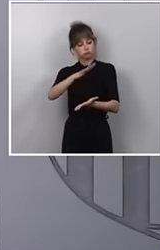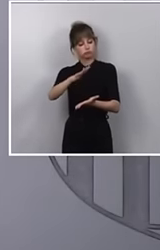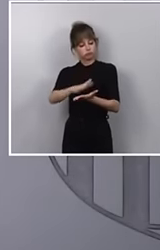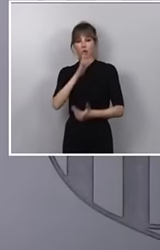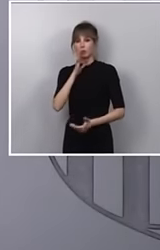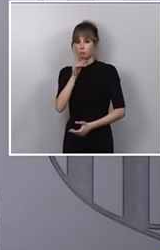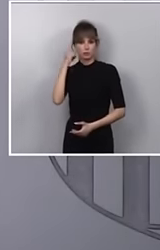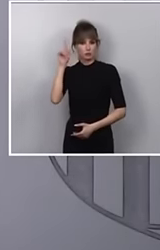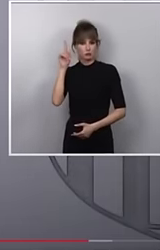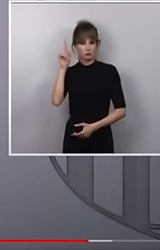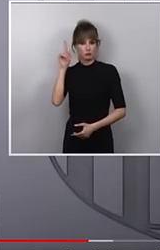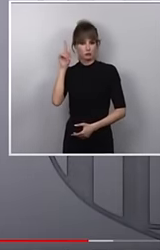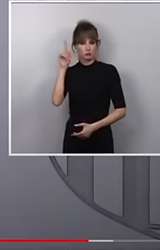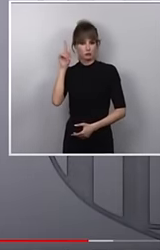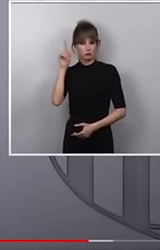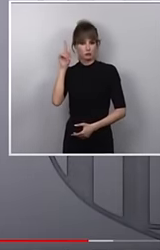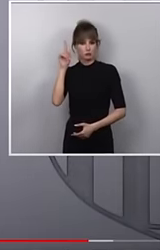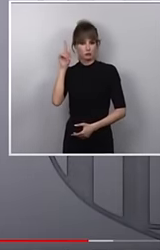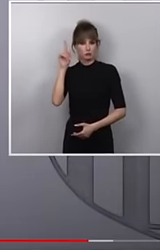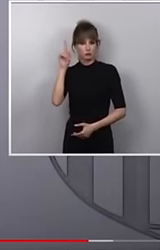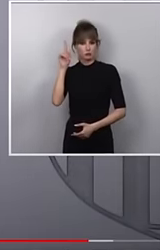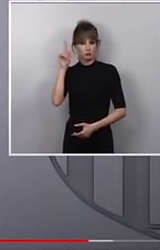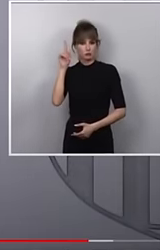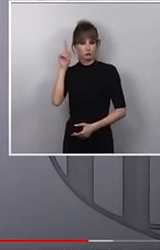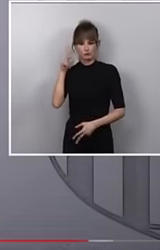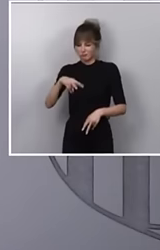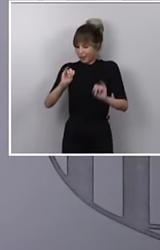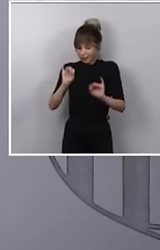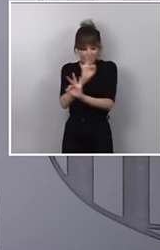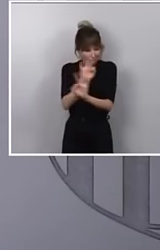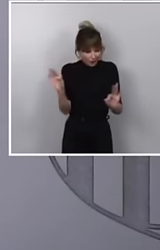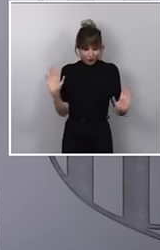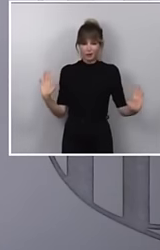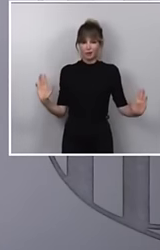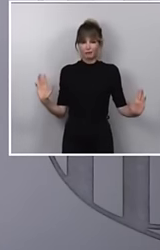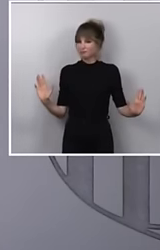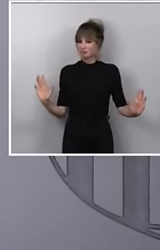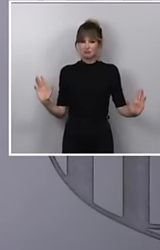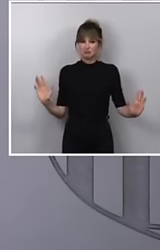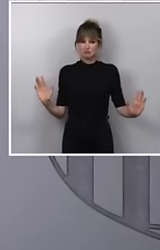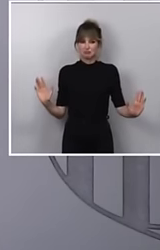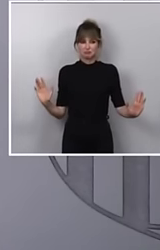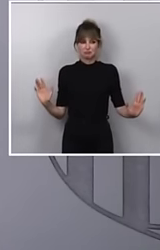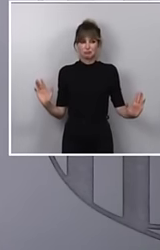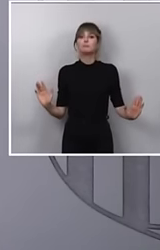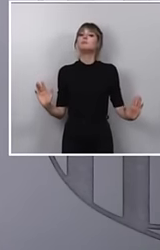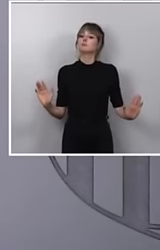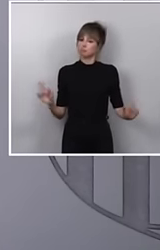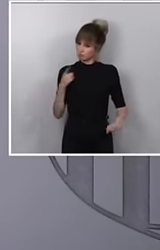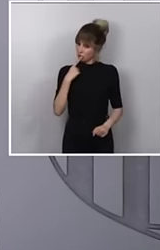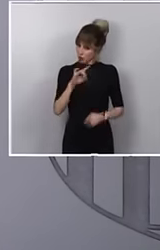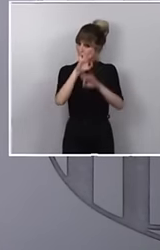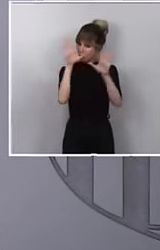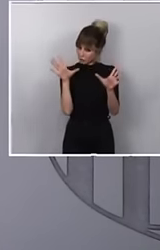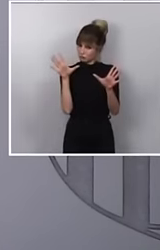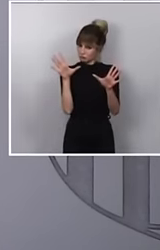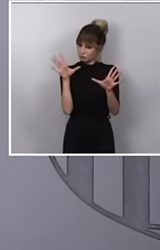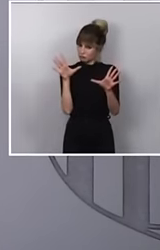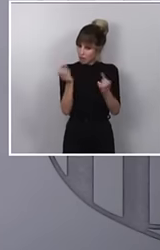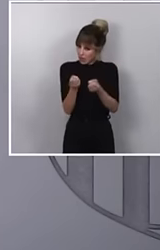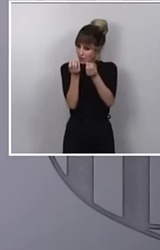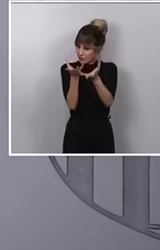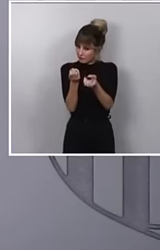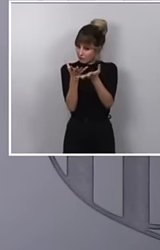Porque sabemos que no hay nada. Sabemos que no hay nada. Nada de nada. Y además, así lo ha dicho, con total claridad, el propio